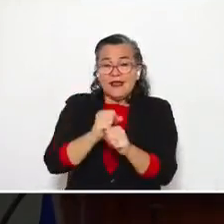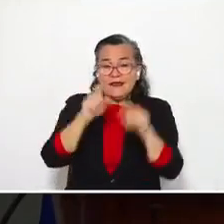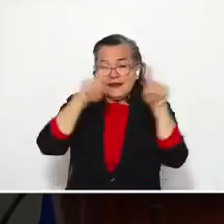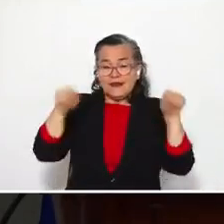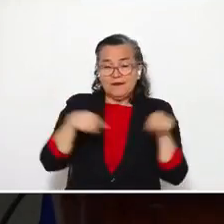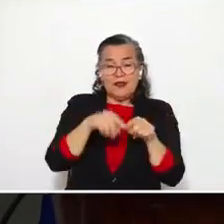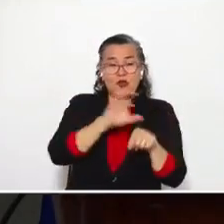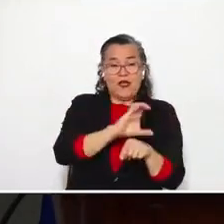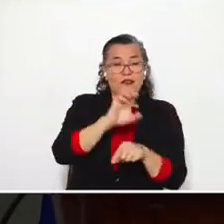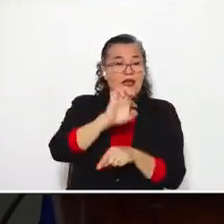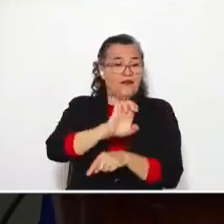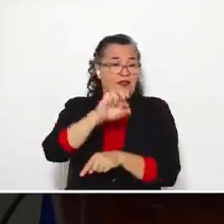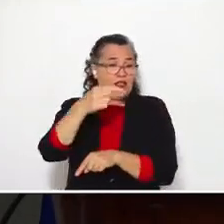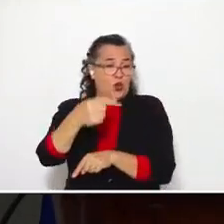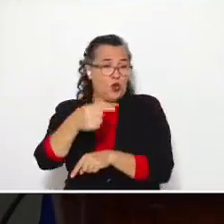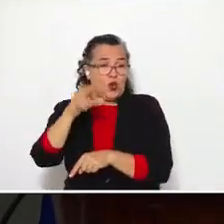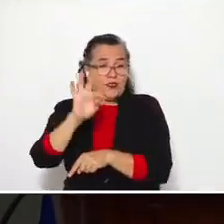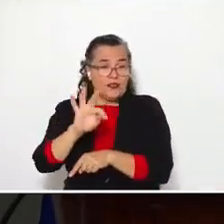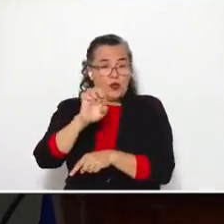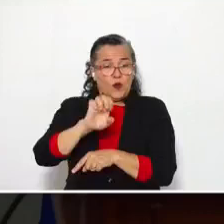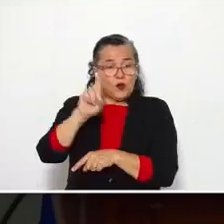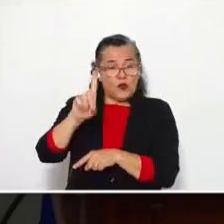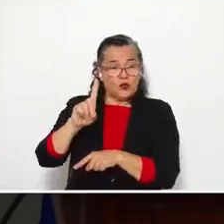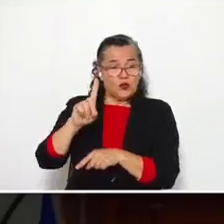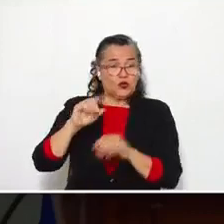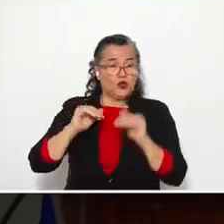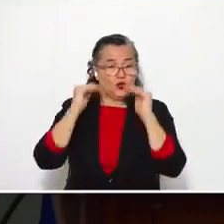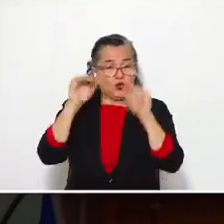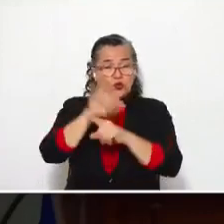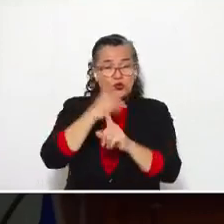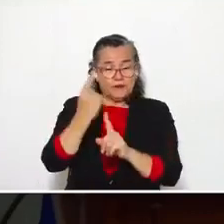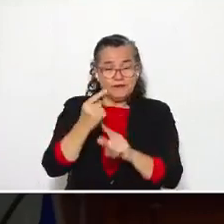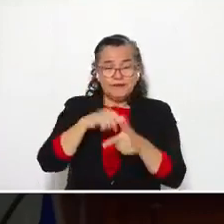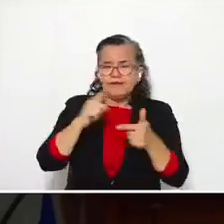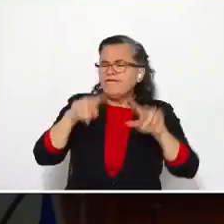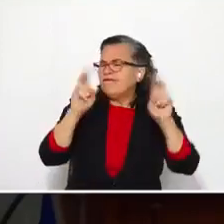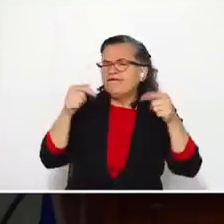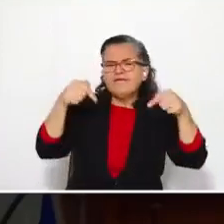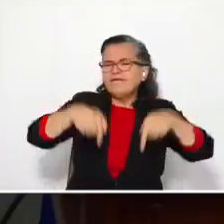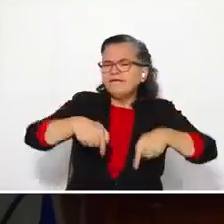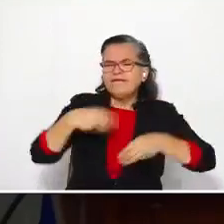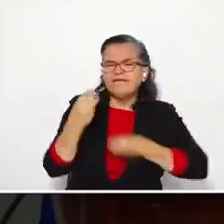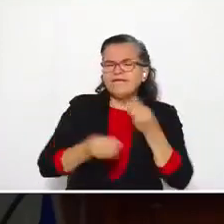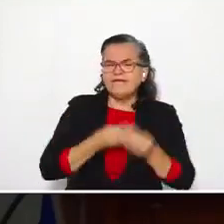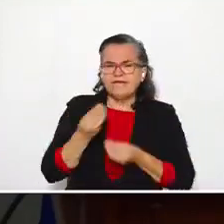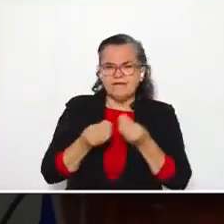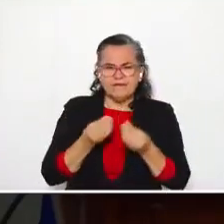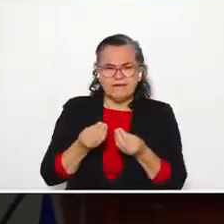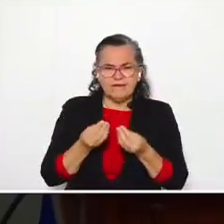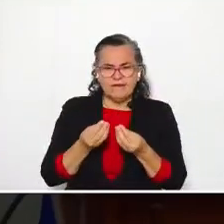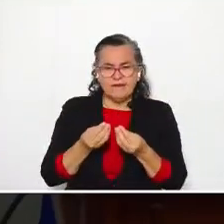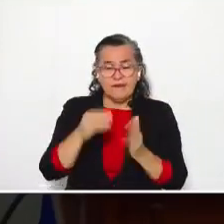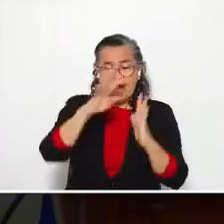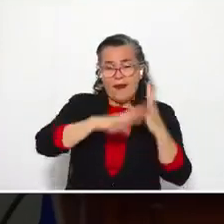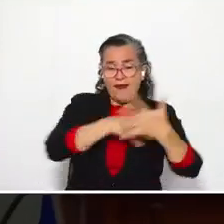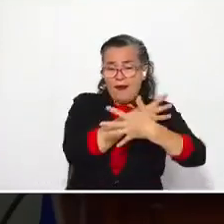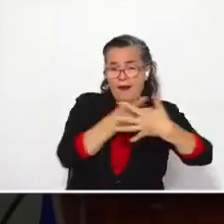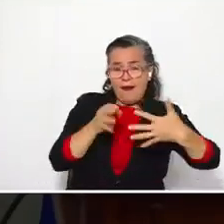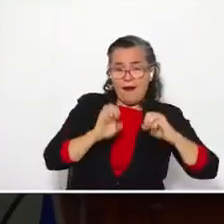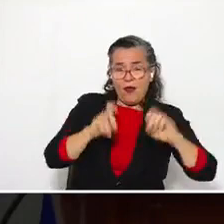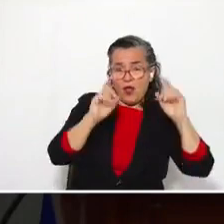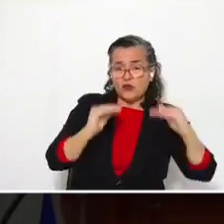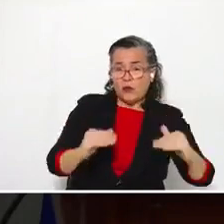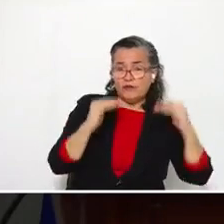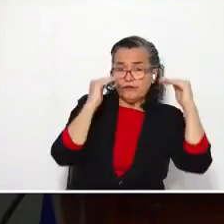la Cátedra Enrique Góngora Trejos, Educación Superior y Sociedad. El tema que se presentará el día de hoy es la agenda de la educación